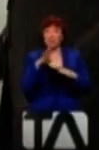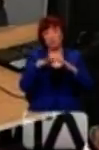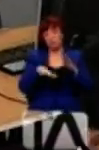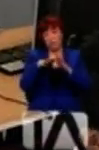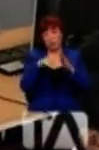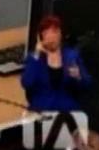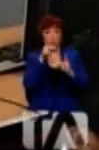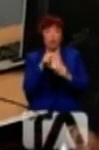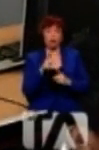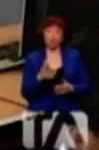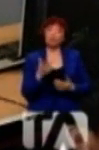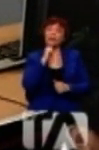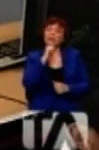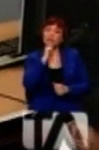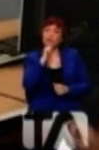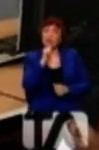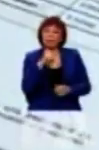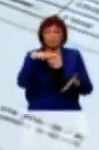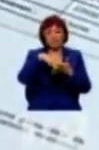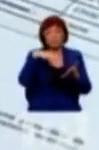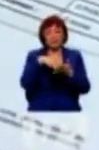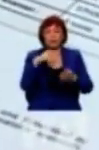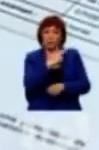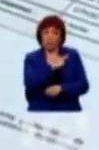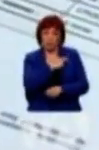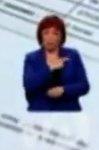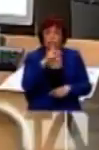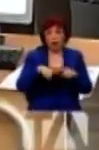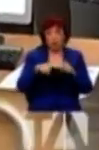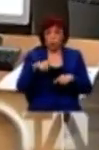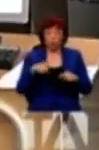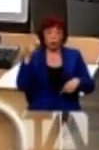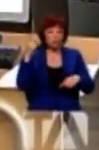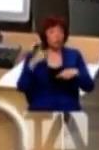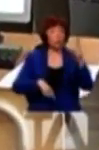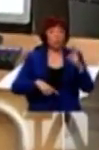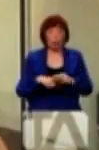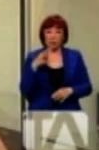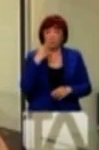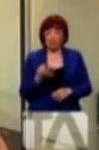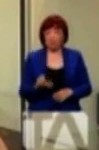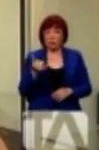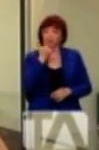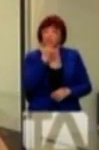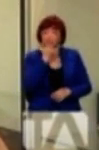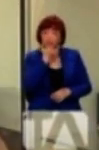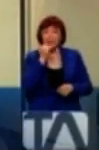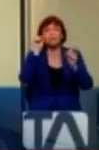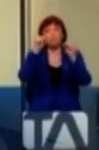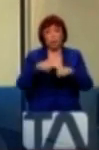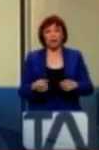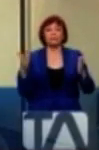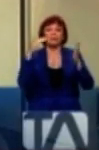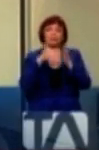posibilidades de ingresar a la carrera de su elección en el sistema. Quienes no pasen la prueba deben rendirla nuevamente. Tendrán la oportunidad